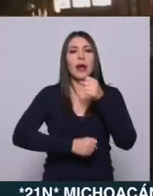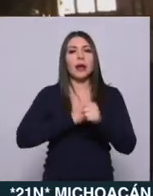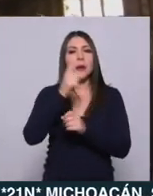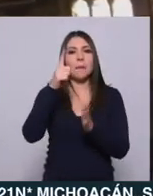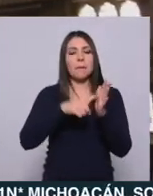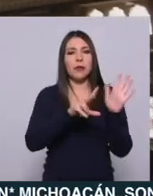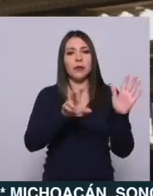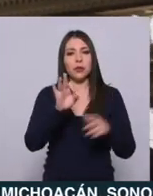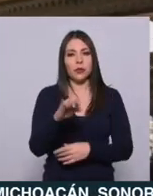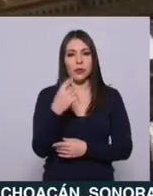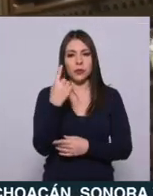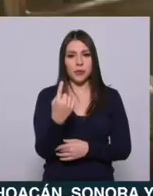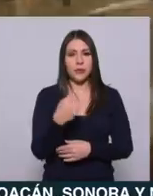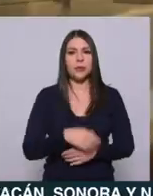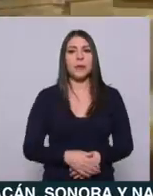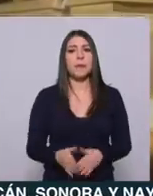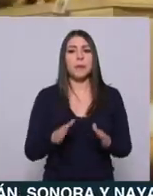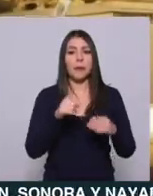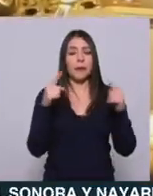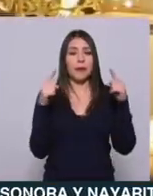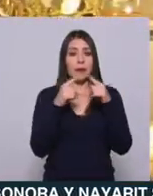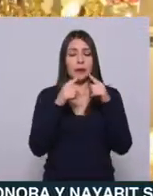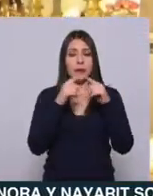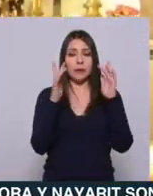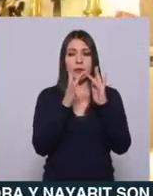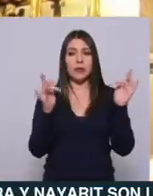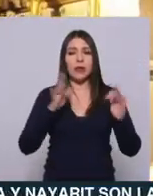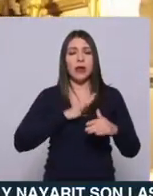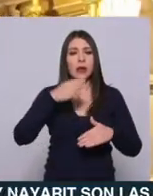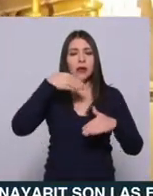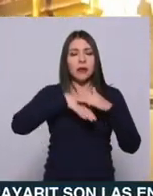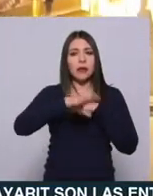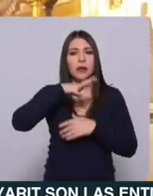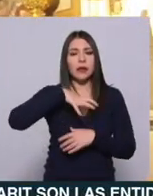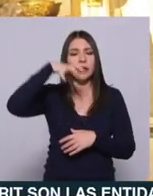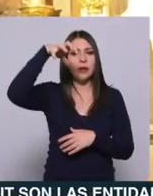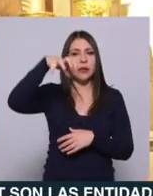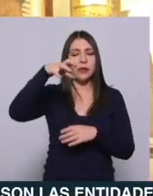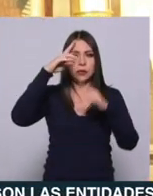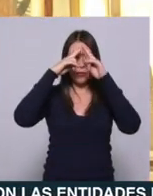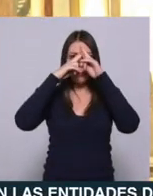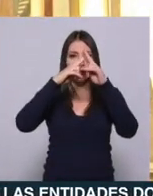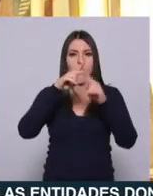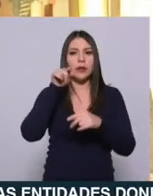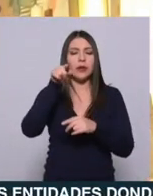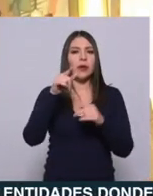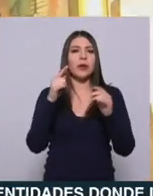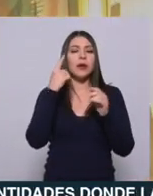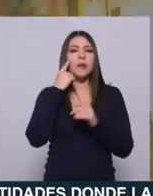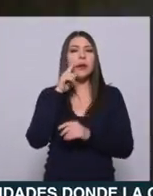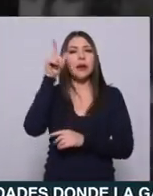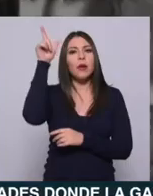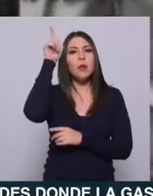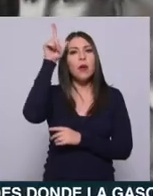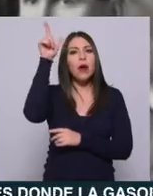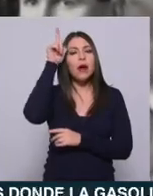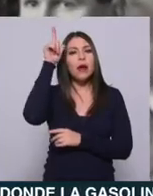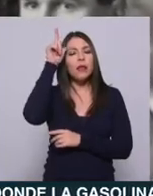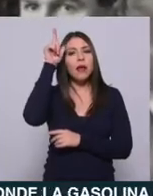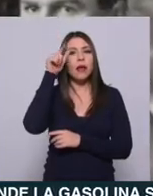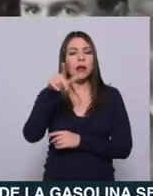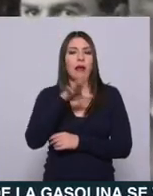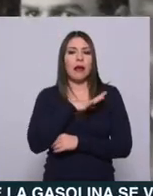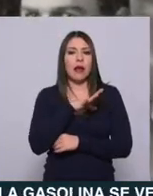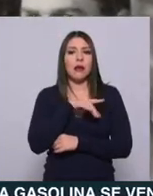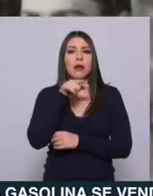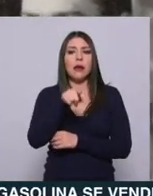La Catedral de París tiene desde 1949 una capilla consagrada a la Virgen de Guadalupe, en la cual, por desamor, Antonieta Rivas